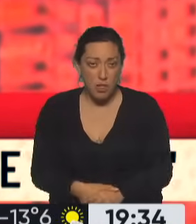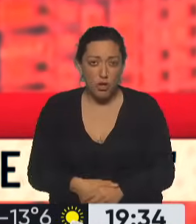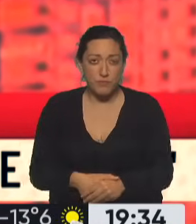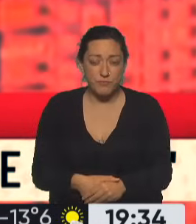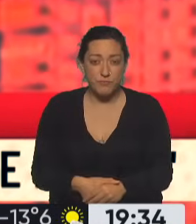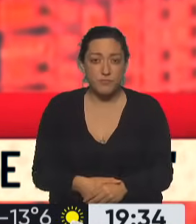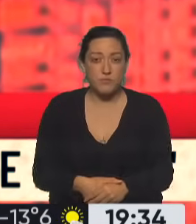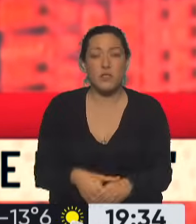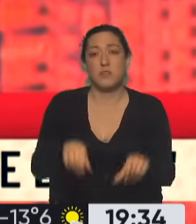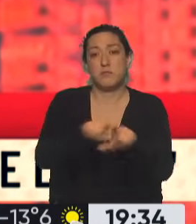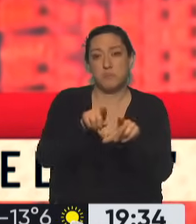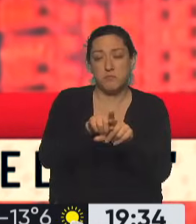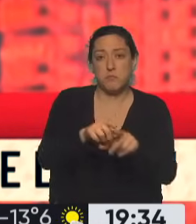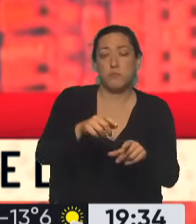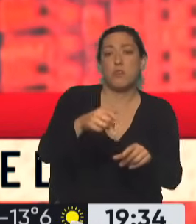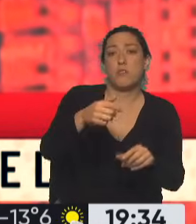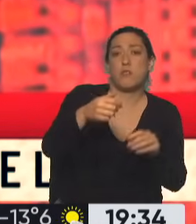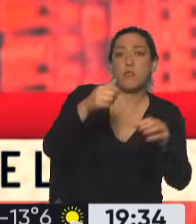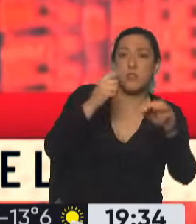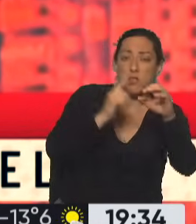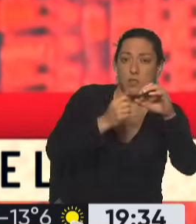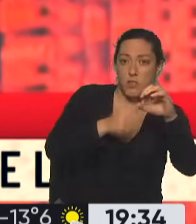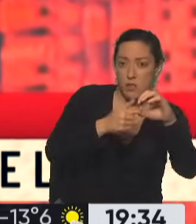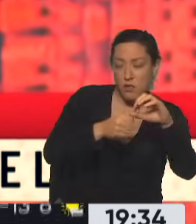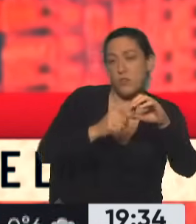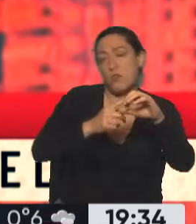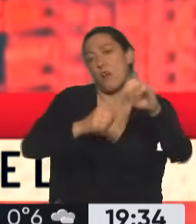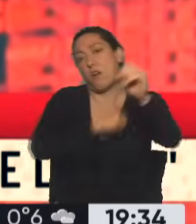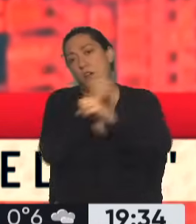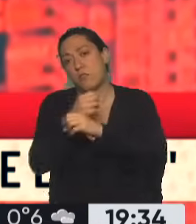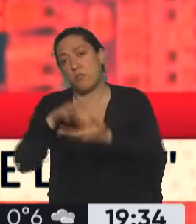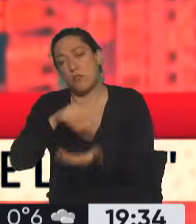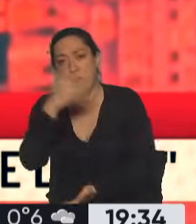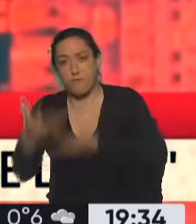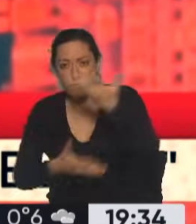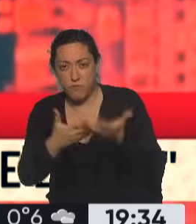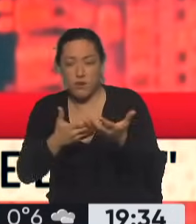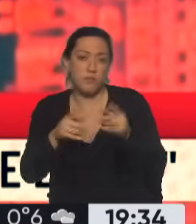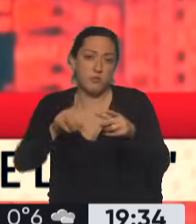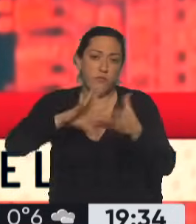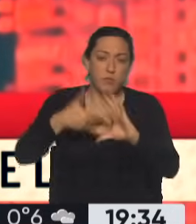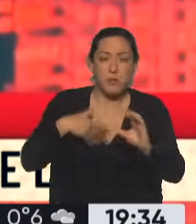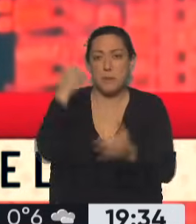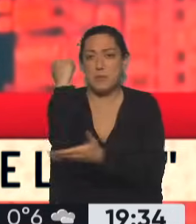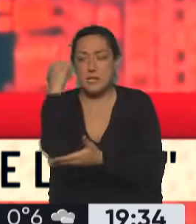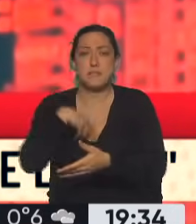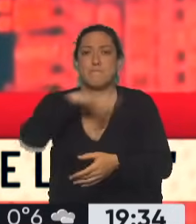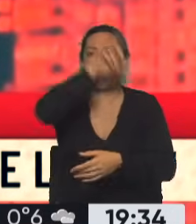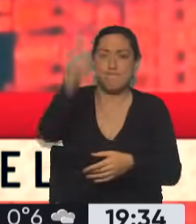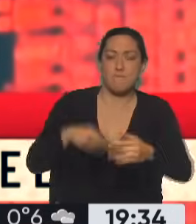inundación de la quiaca Tierra del Fuego de nuestra propuesta capitalista, occidental, federal